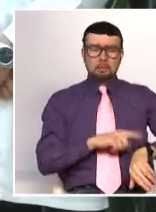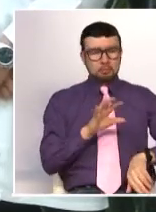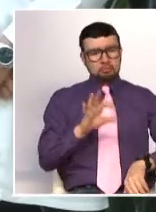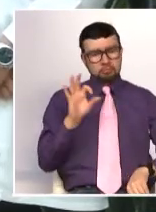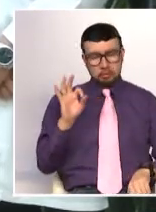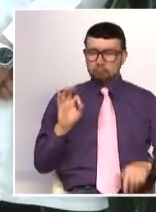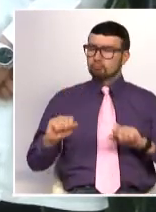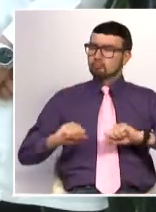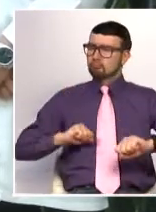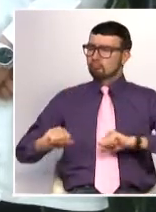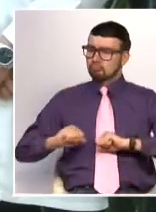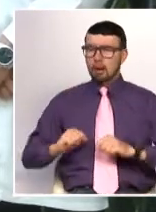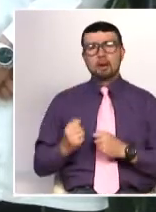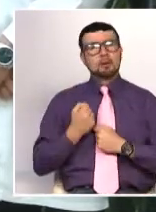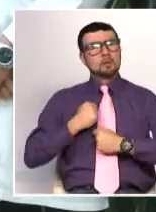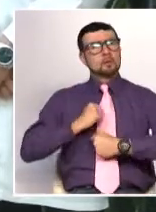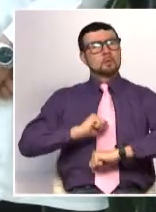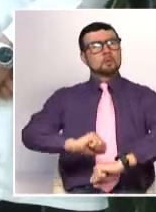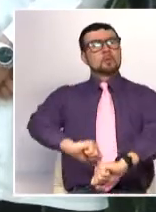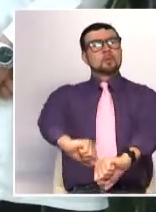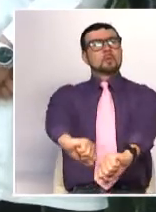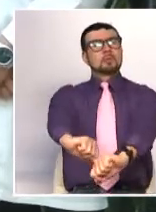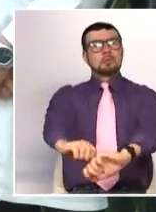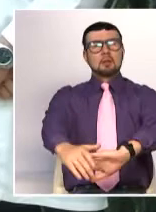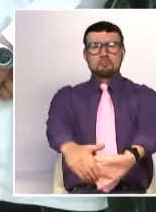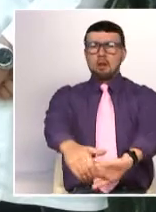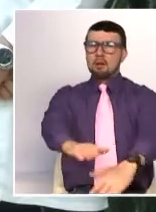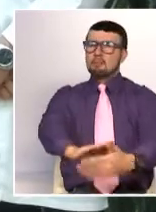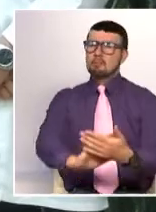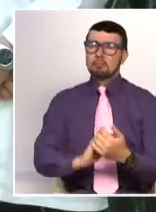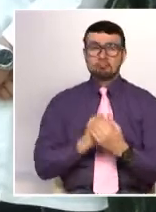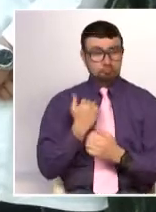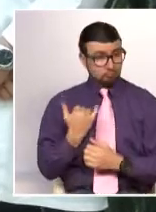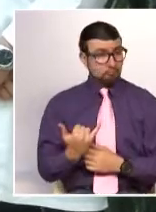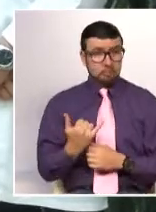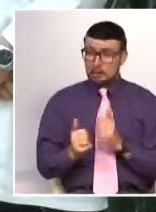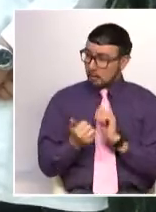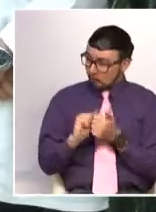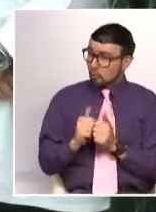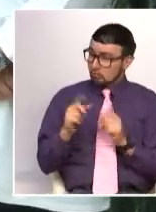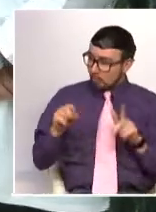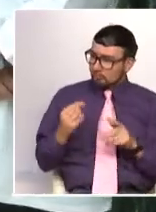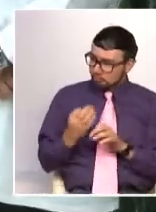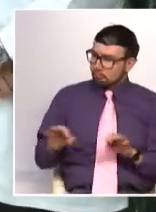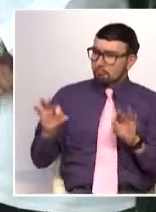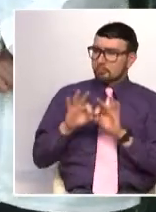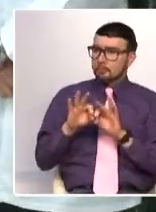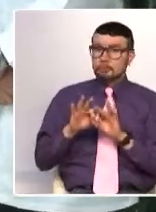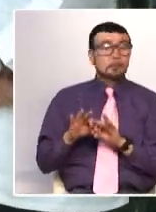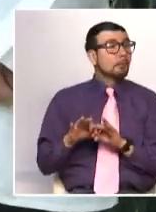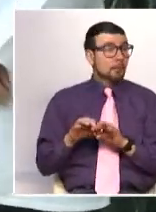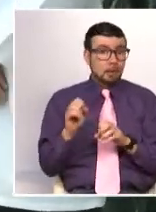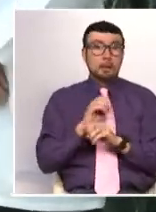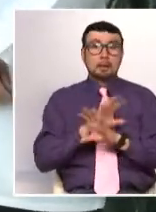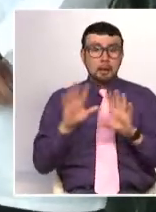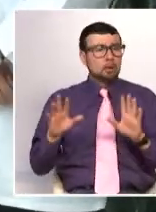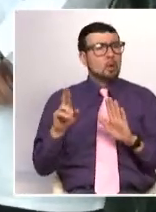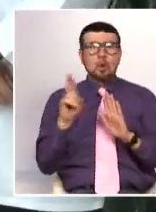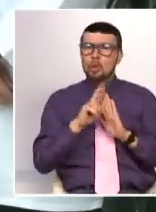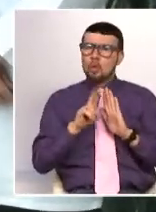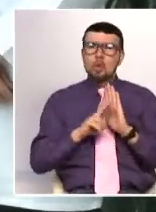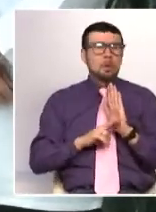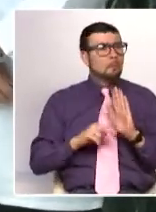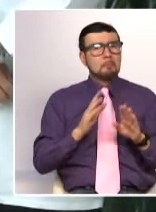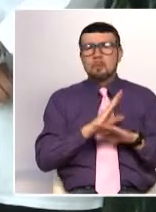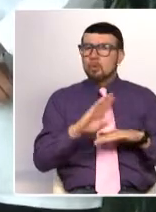realmente es tan importante esos descansos y hacer actividad física claro ya es una norma que todos los trabajadores deben tener